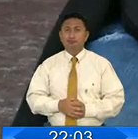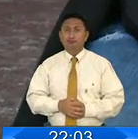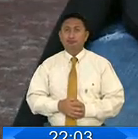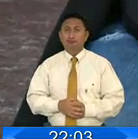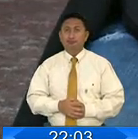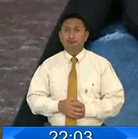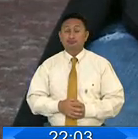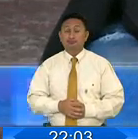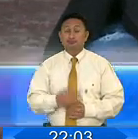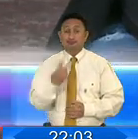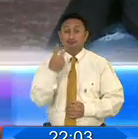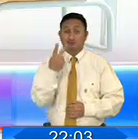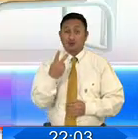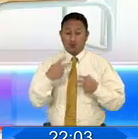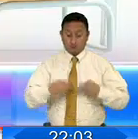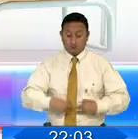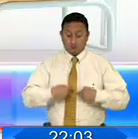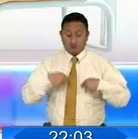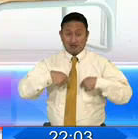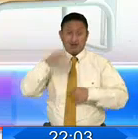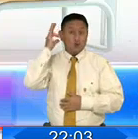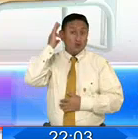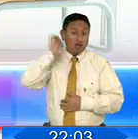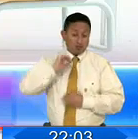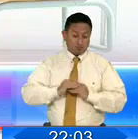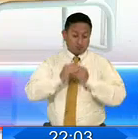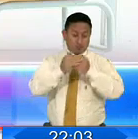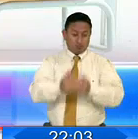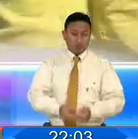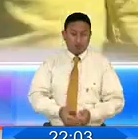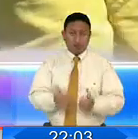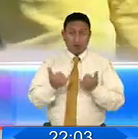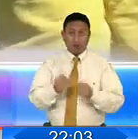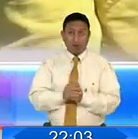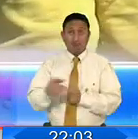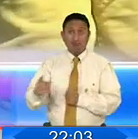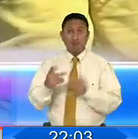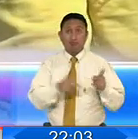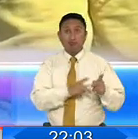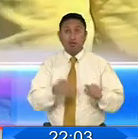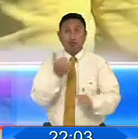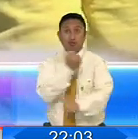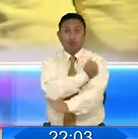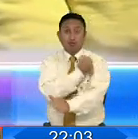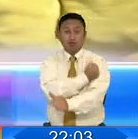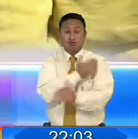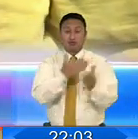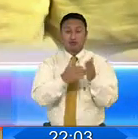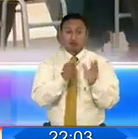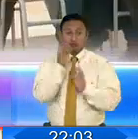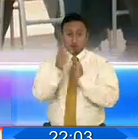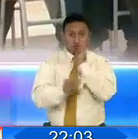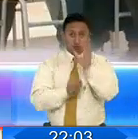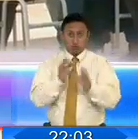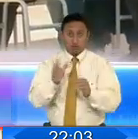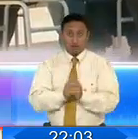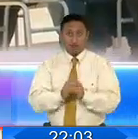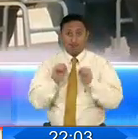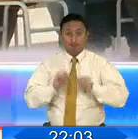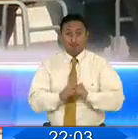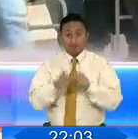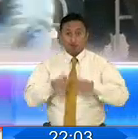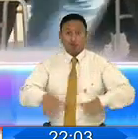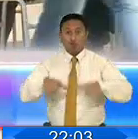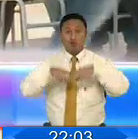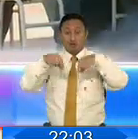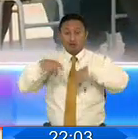Salvar 2 vidas es el lema de mujeres en estado de gestación que han sido incluidas en el plan de vacunación contra el COVID-19. Y en los puntos donde